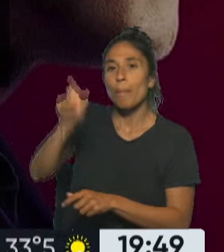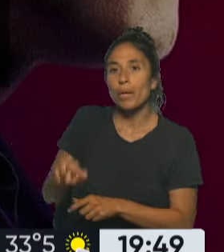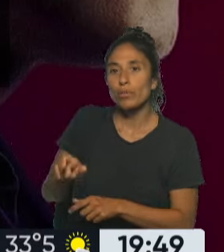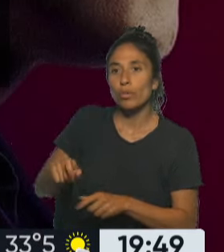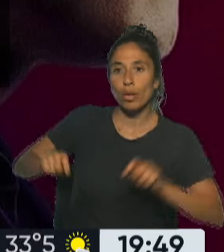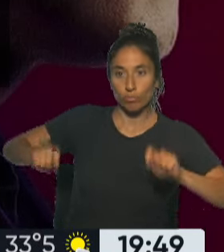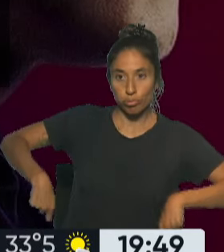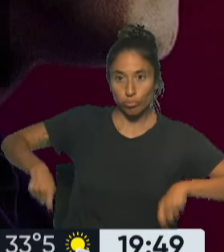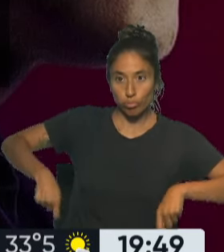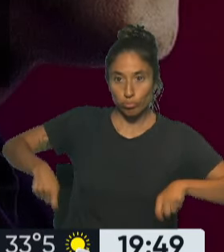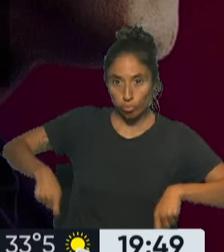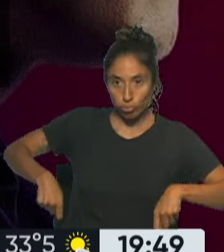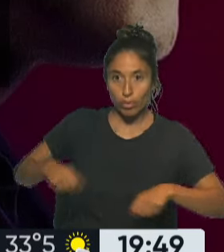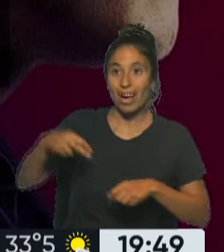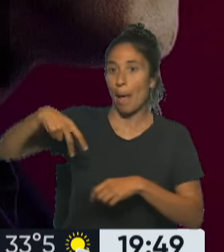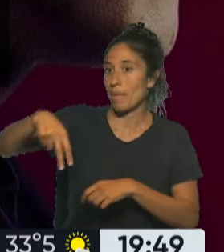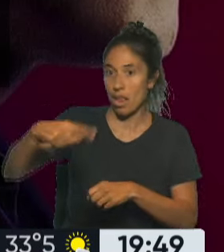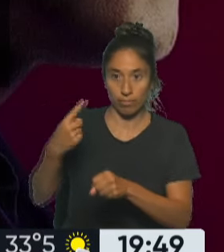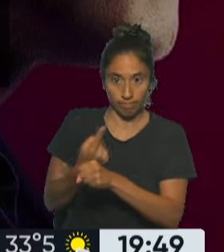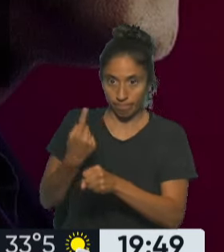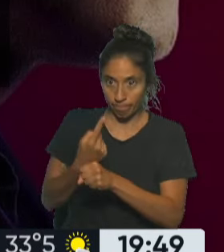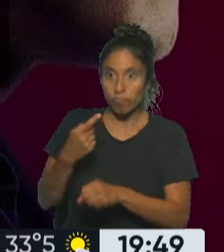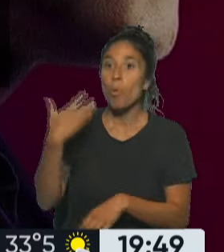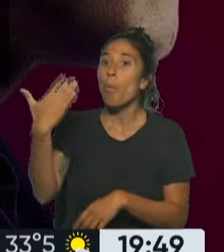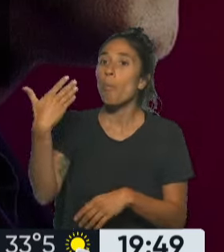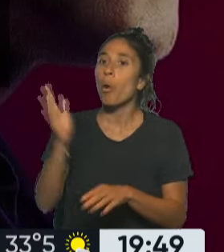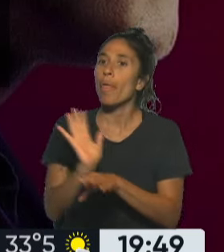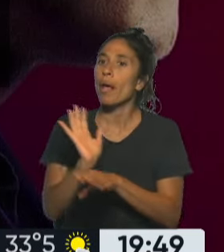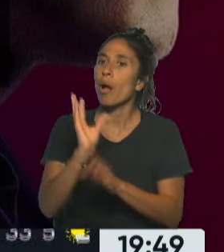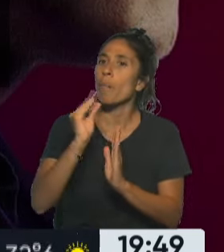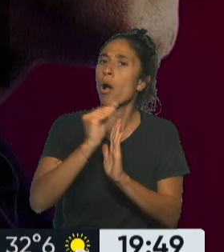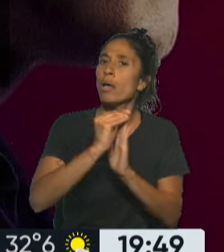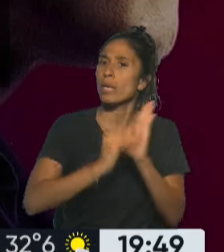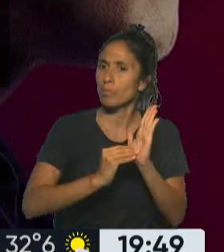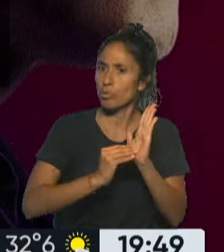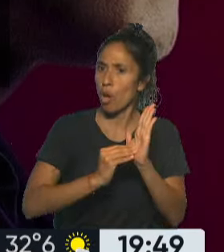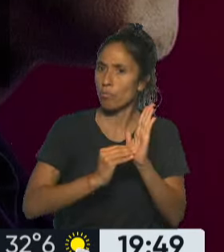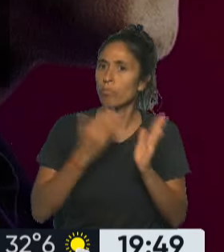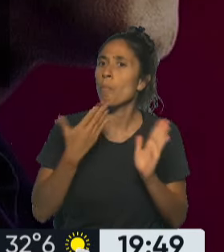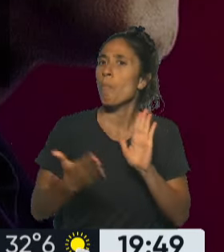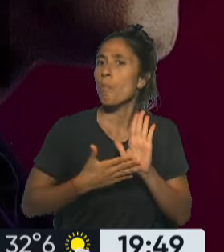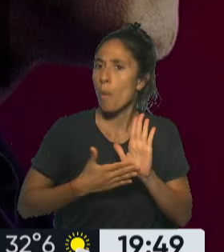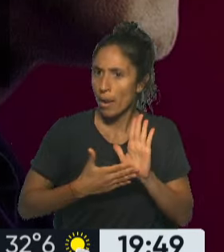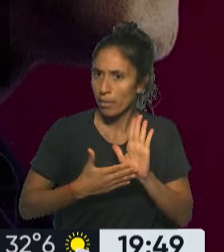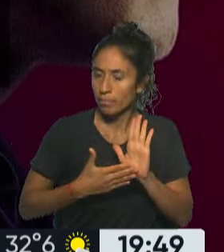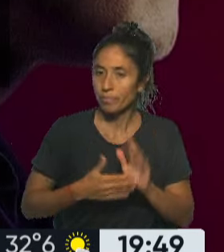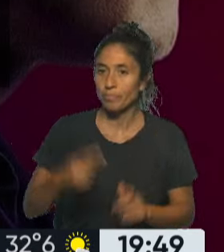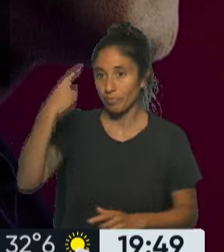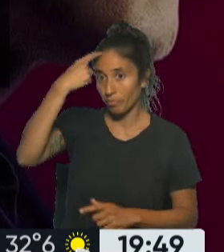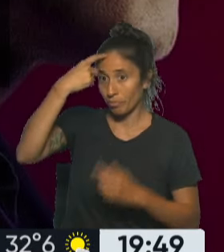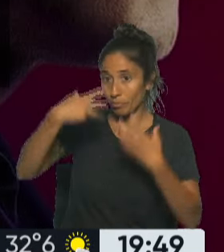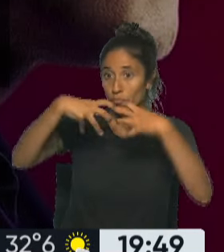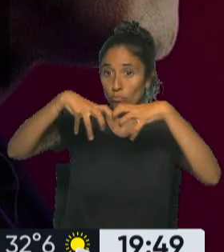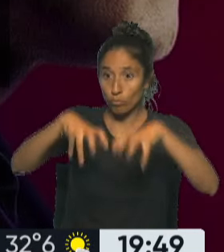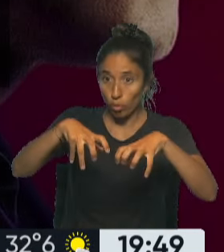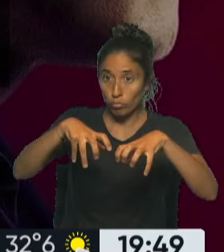en estas pruebas está en la etapa uno de prueba hasta esto es una realidad faltan años se implantan el cerebro a través de cirugía robótica